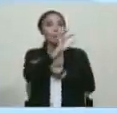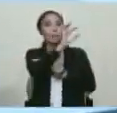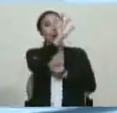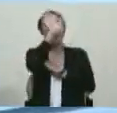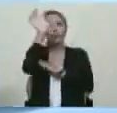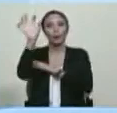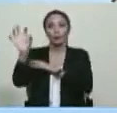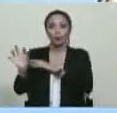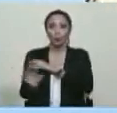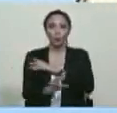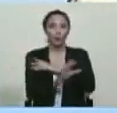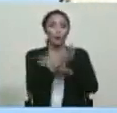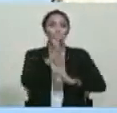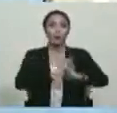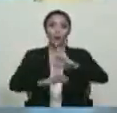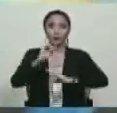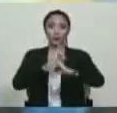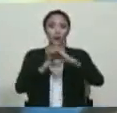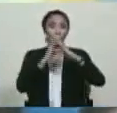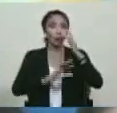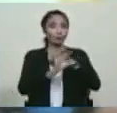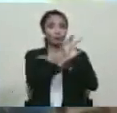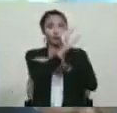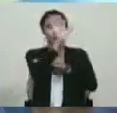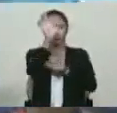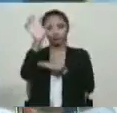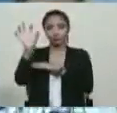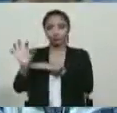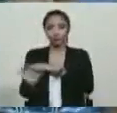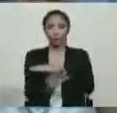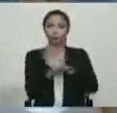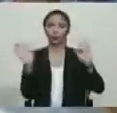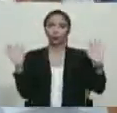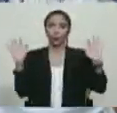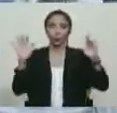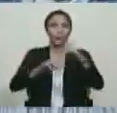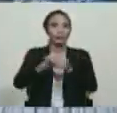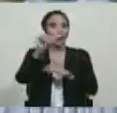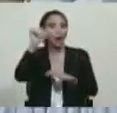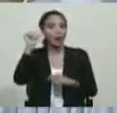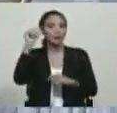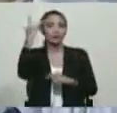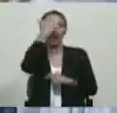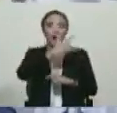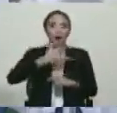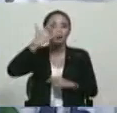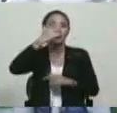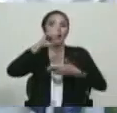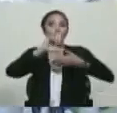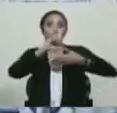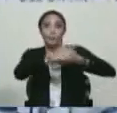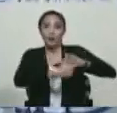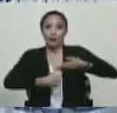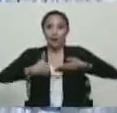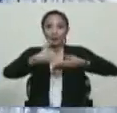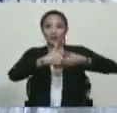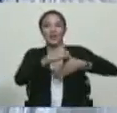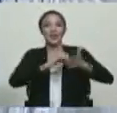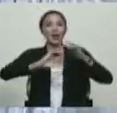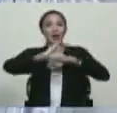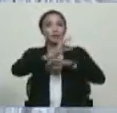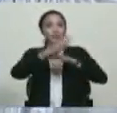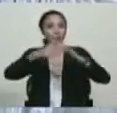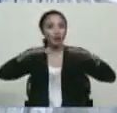a nivel internacional que representan Asia, África, América Latina, el